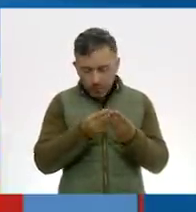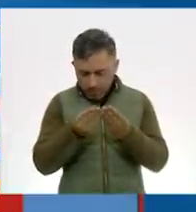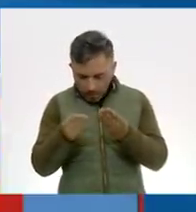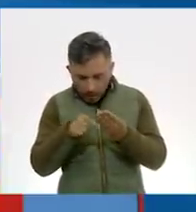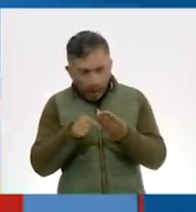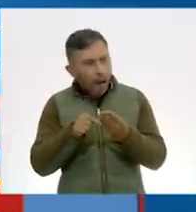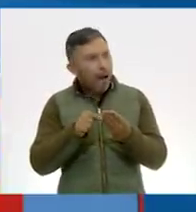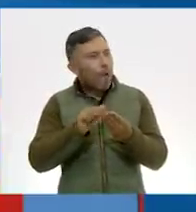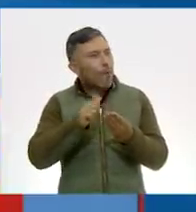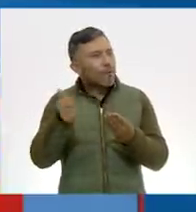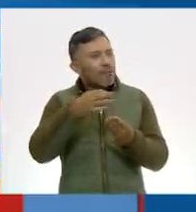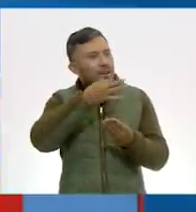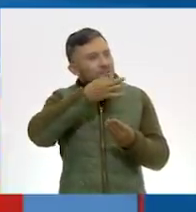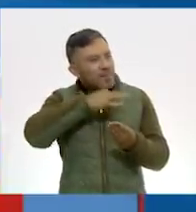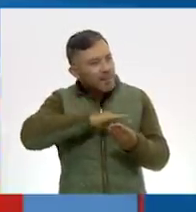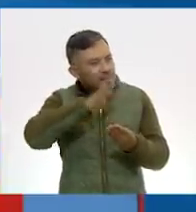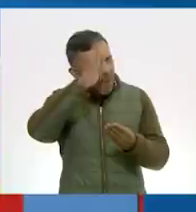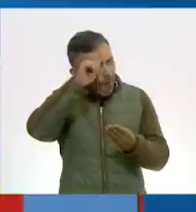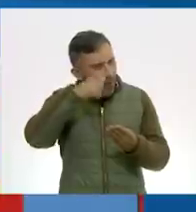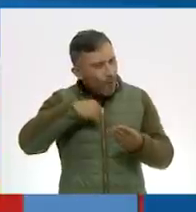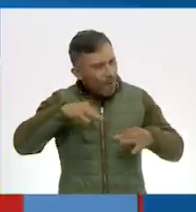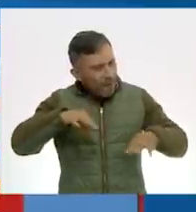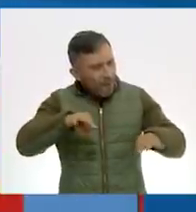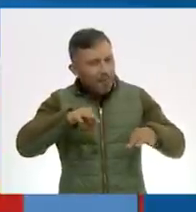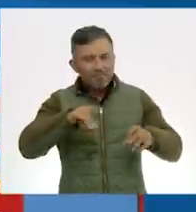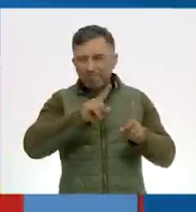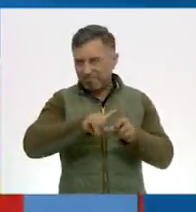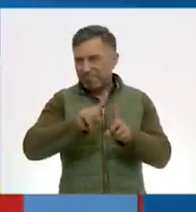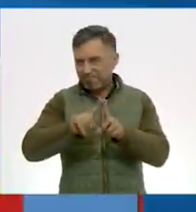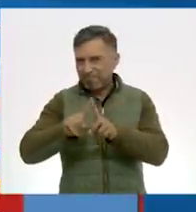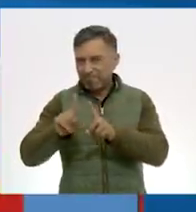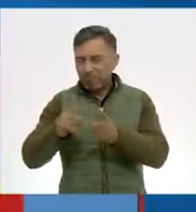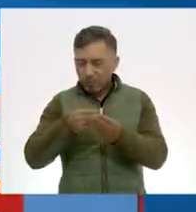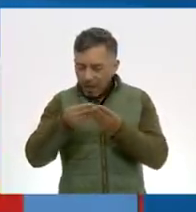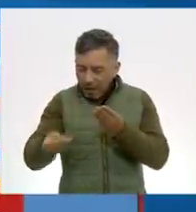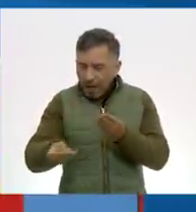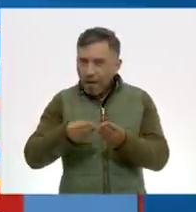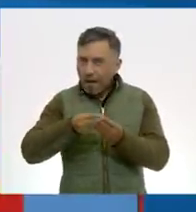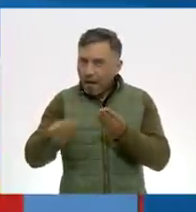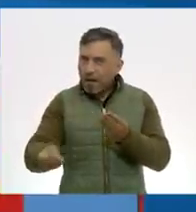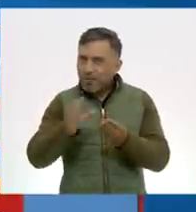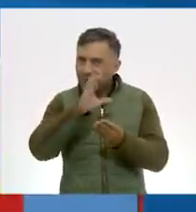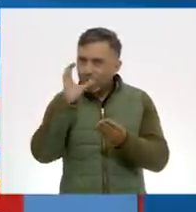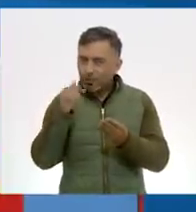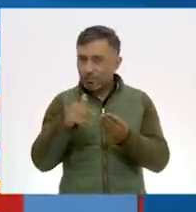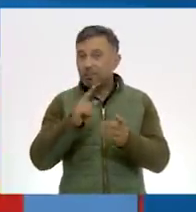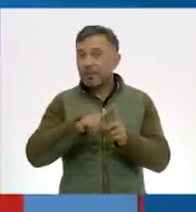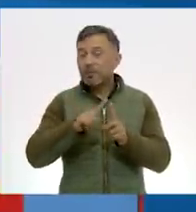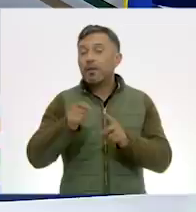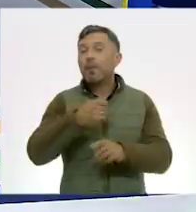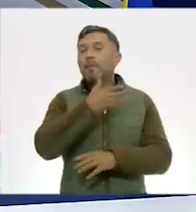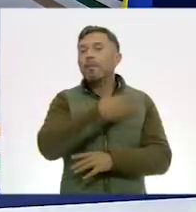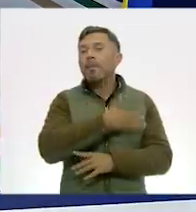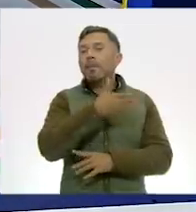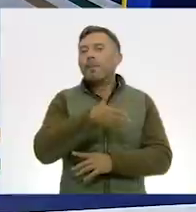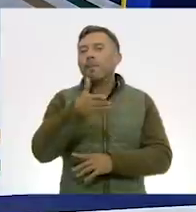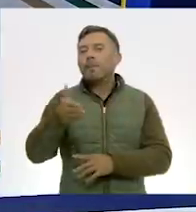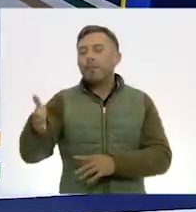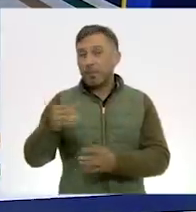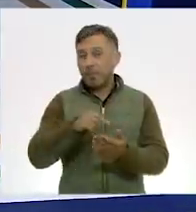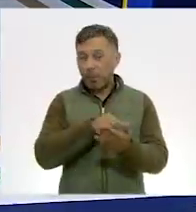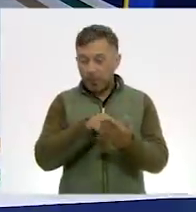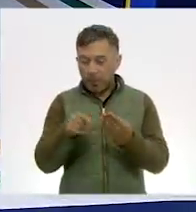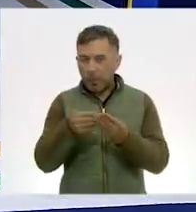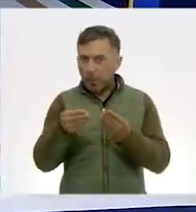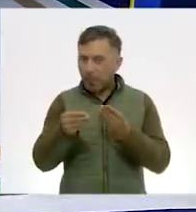en la ceremonia. Entonces es muy bonito estar haciendo un repaso de todos estos acontecimientos. O qué tal